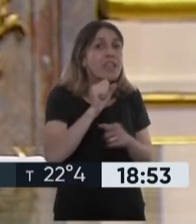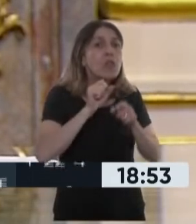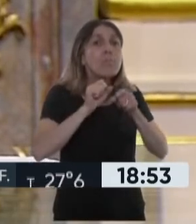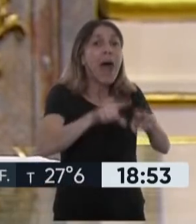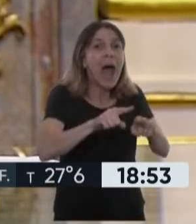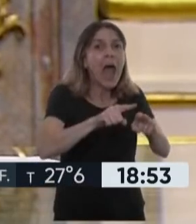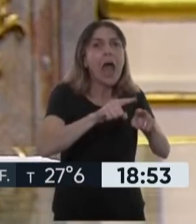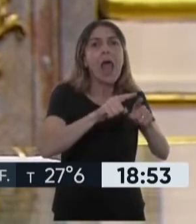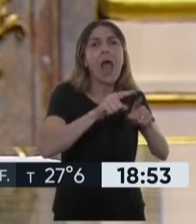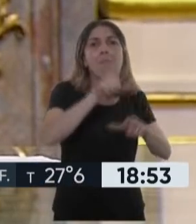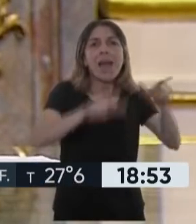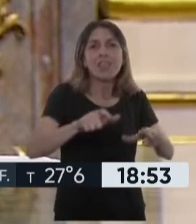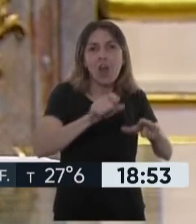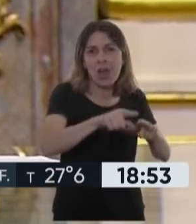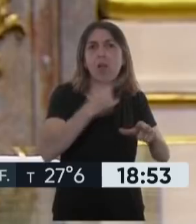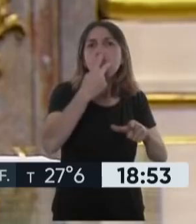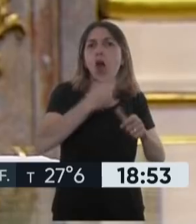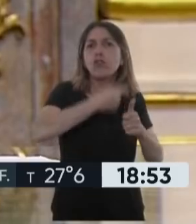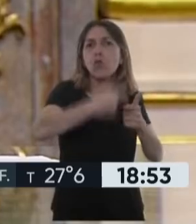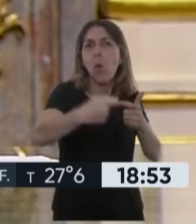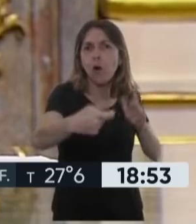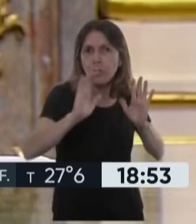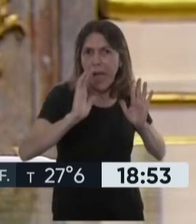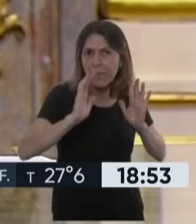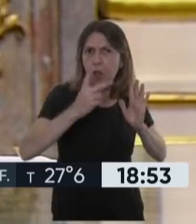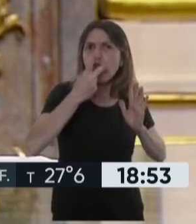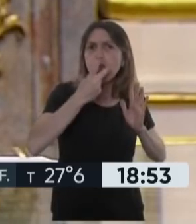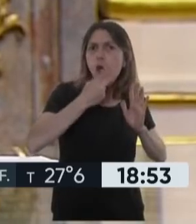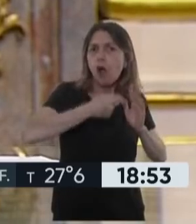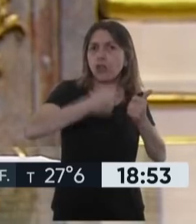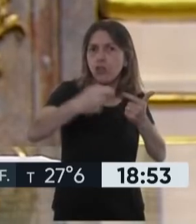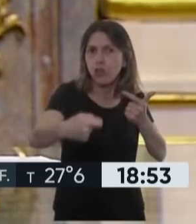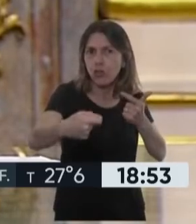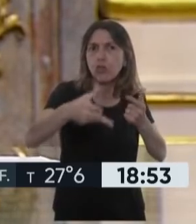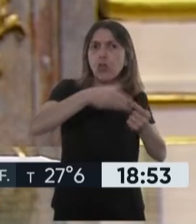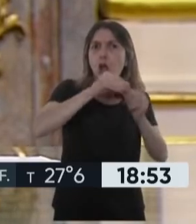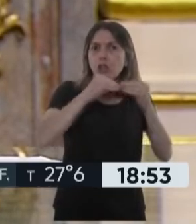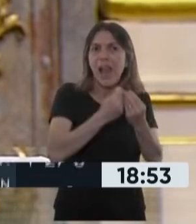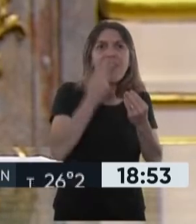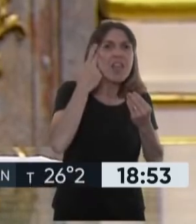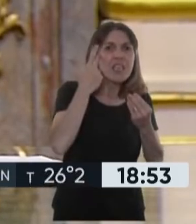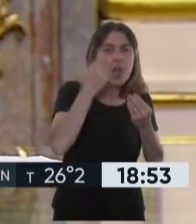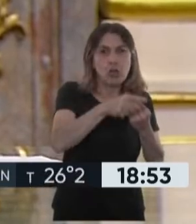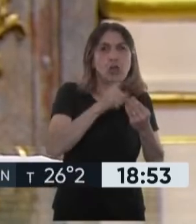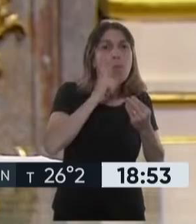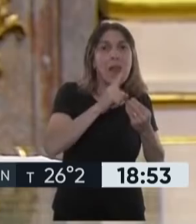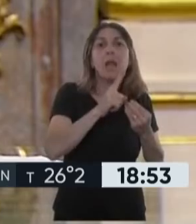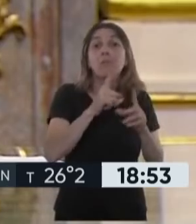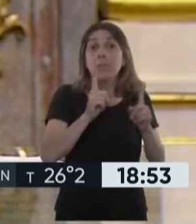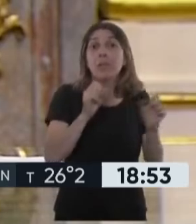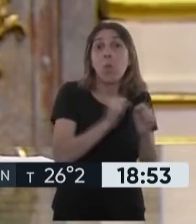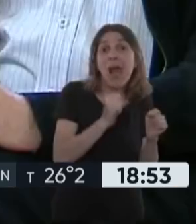población, que se va a asignar en dos cuotas a ser pagadas en los meses de mayo y junio, que